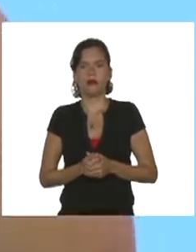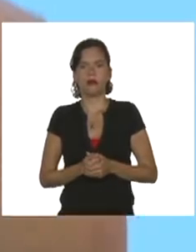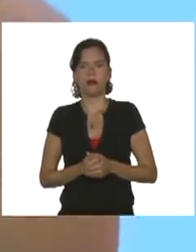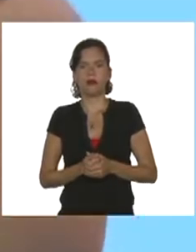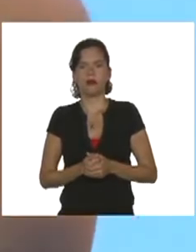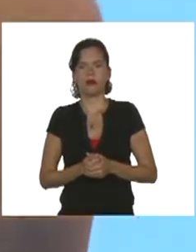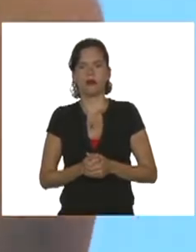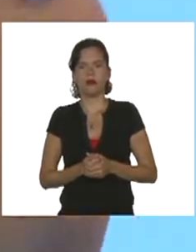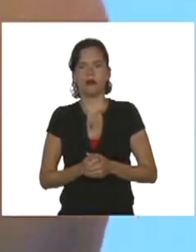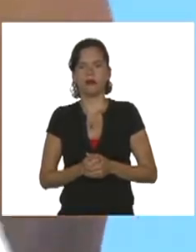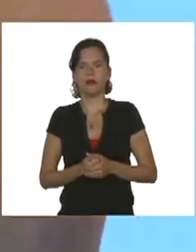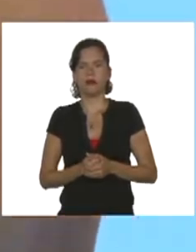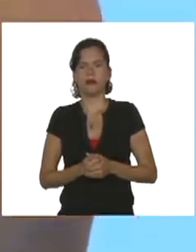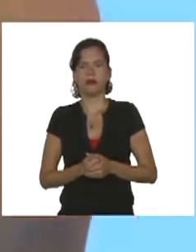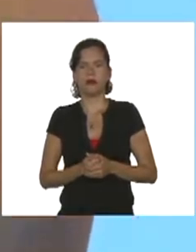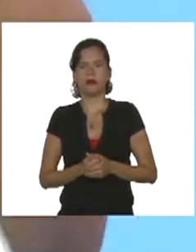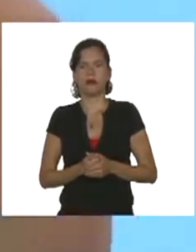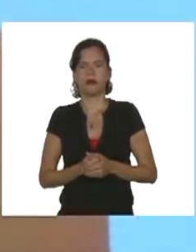Ajá.